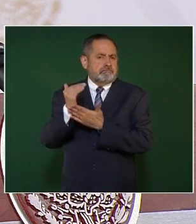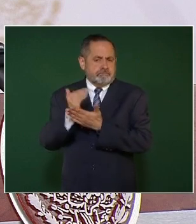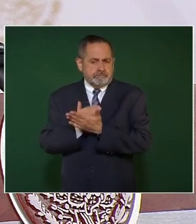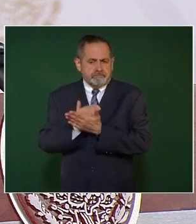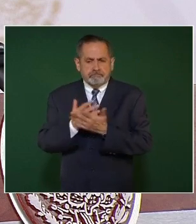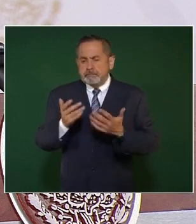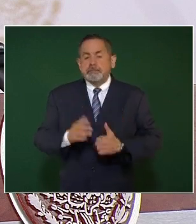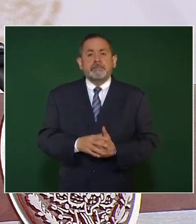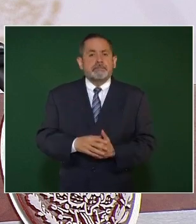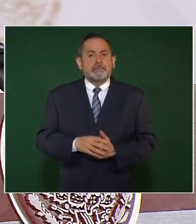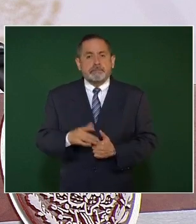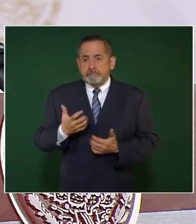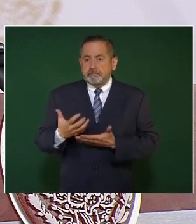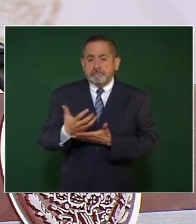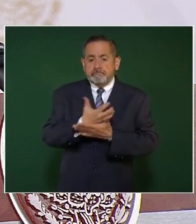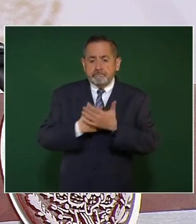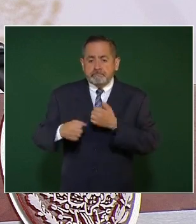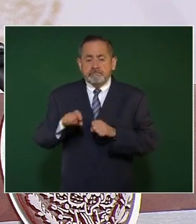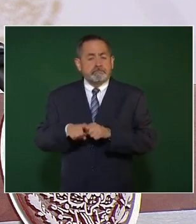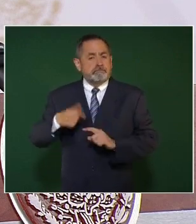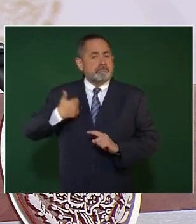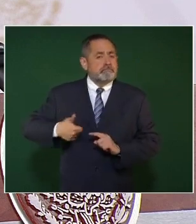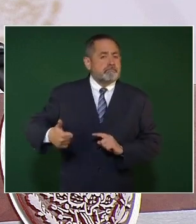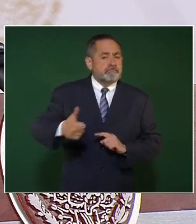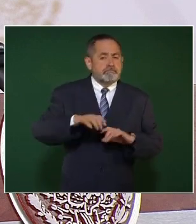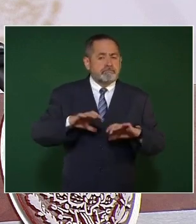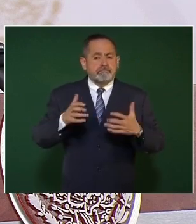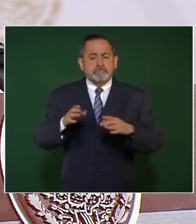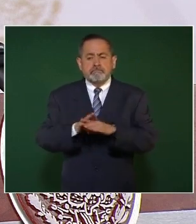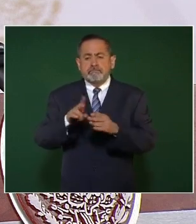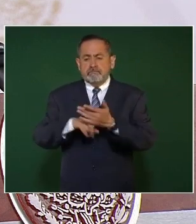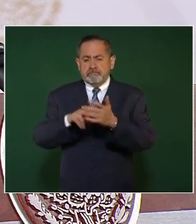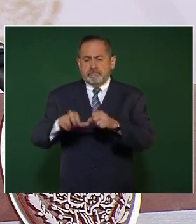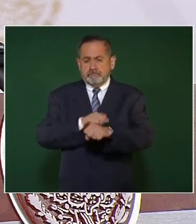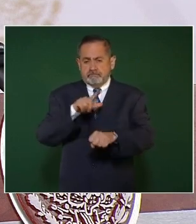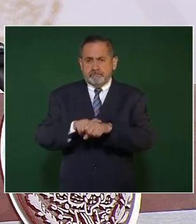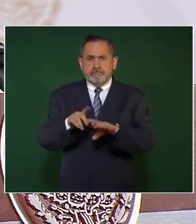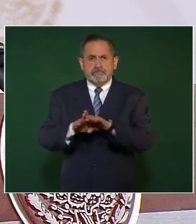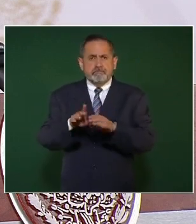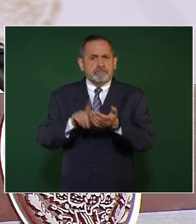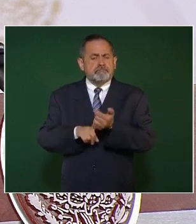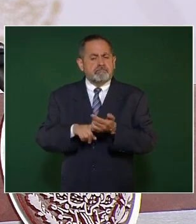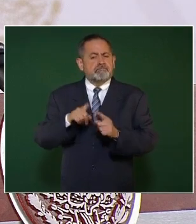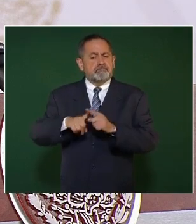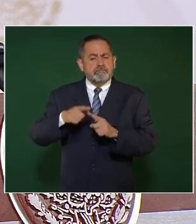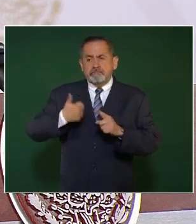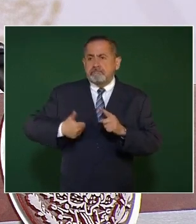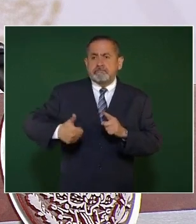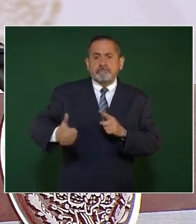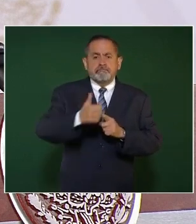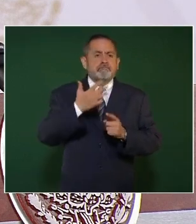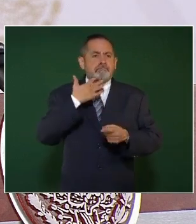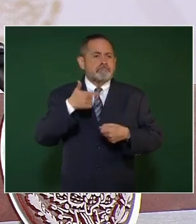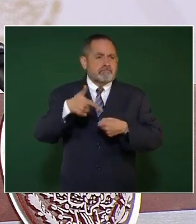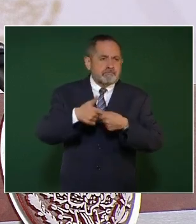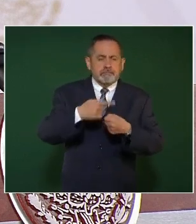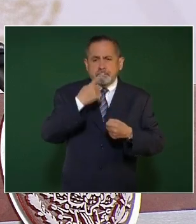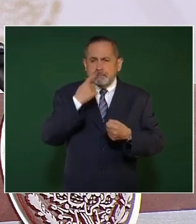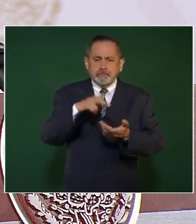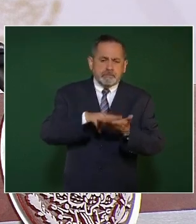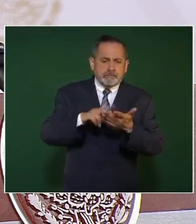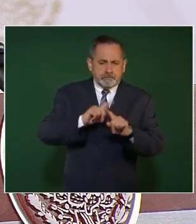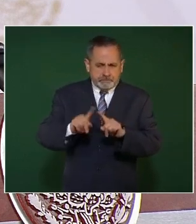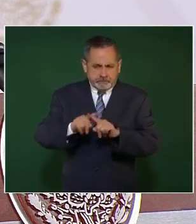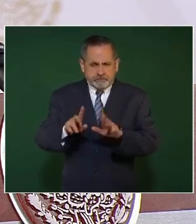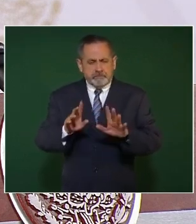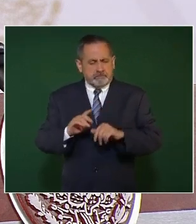Esto es, la utilidad que cada franquicia tiene promedio a nivel nacional en cada combustible y, desde luego, poco a